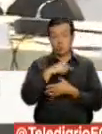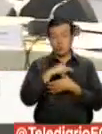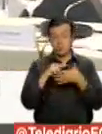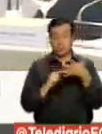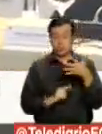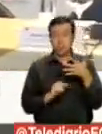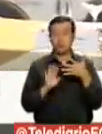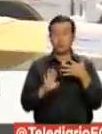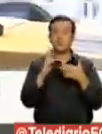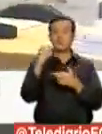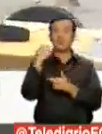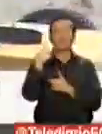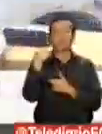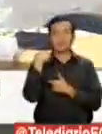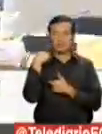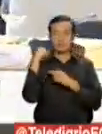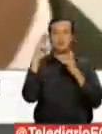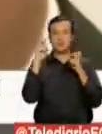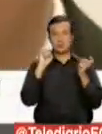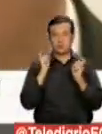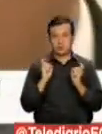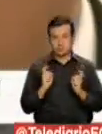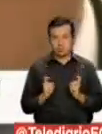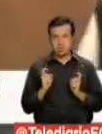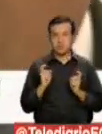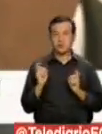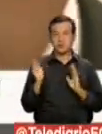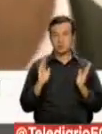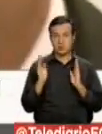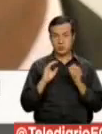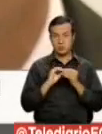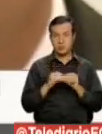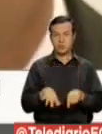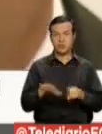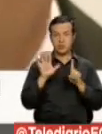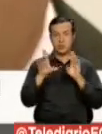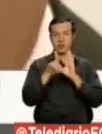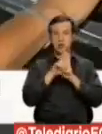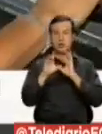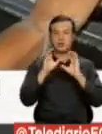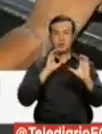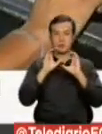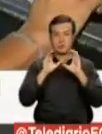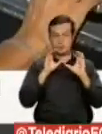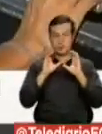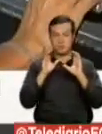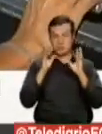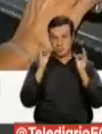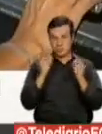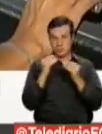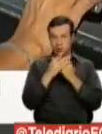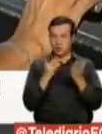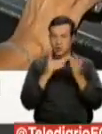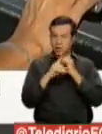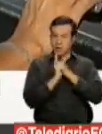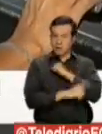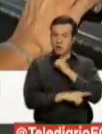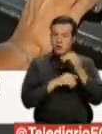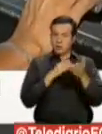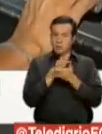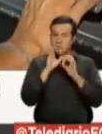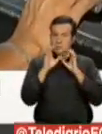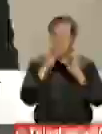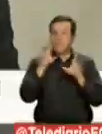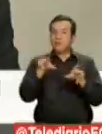convicción sobre su responsabilidad en la modificación de la transitoria sexta de la Ley de Comunicación, que sirvió para sancionar a medios de